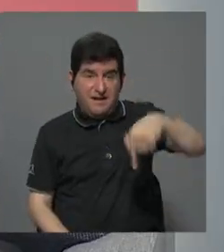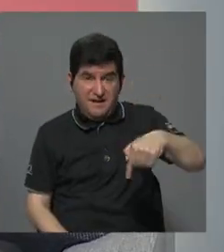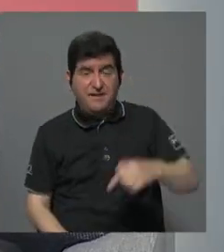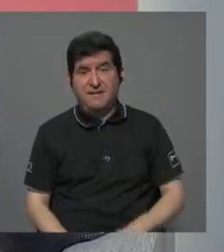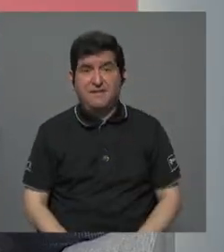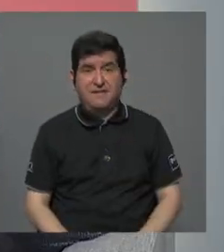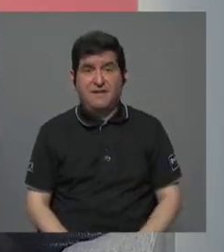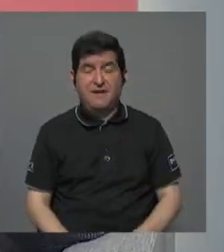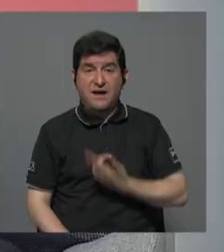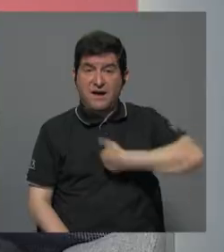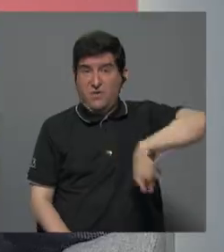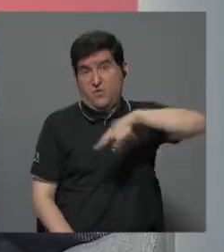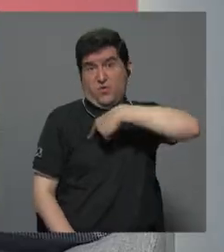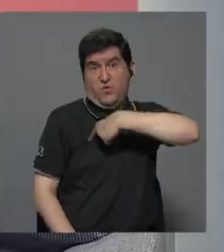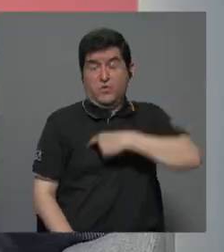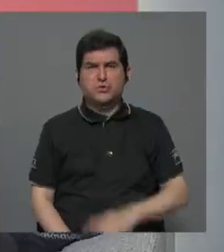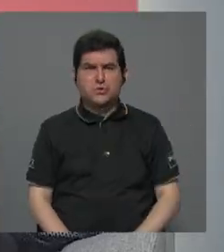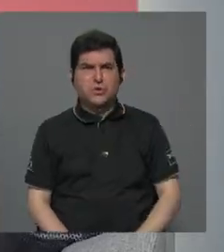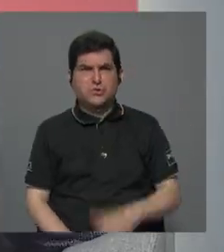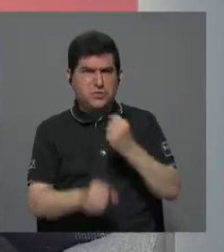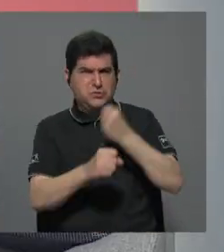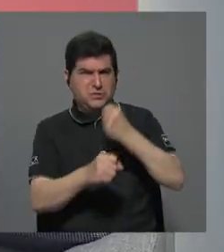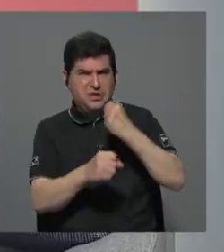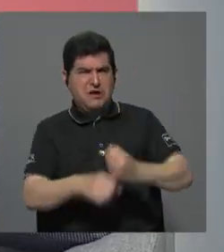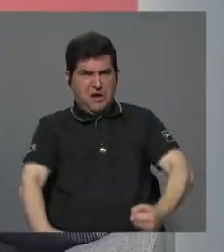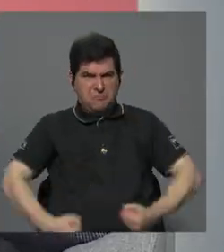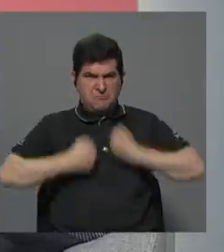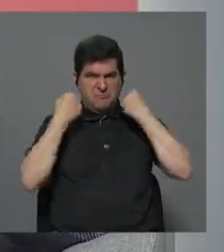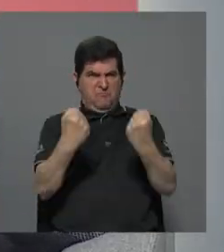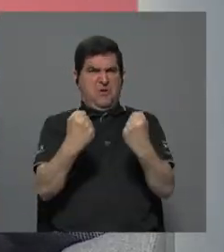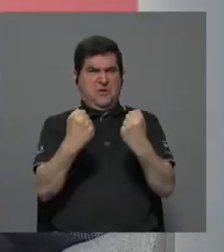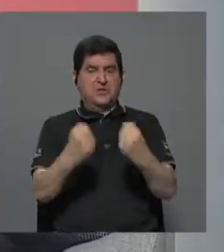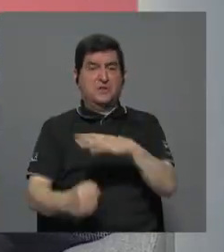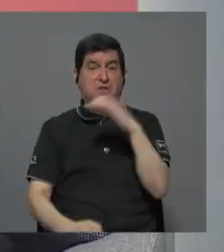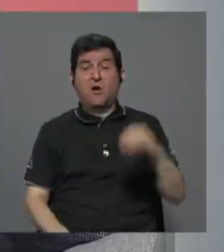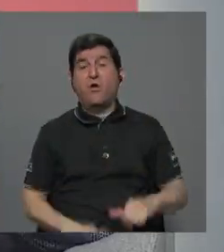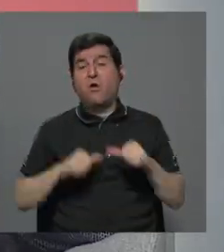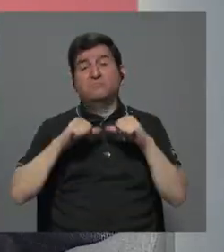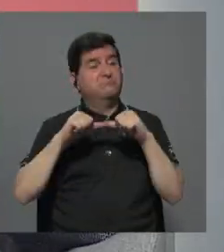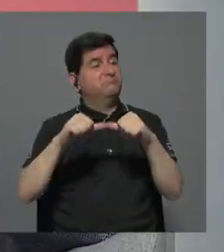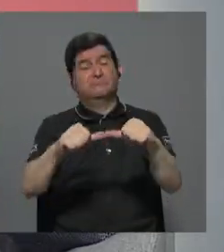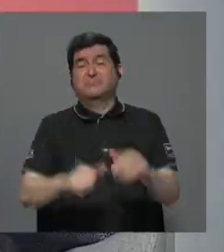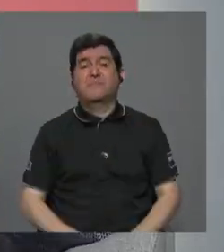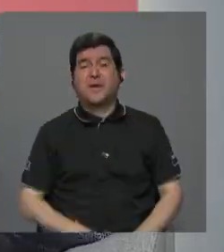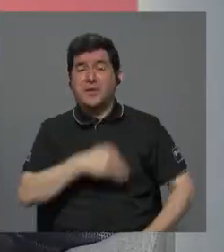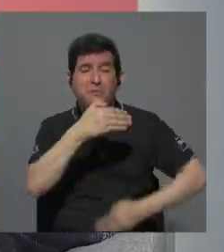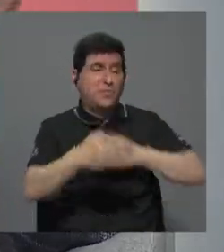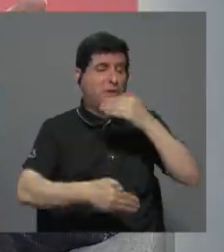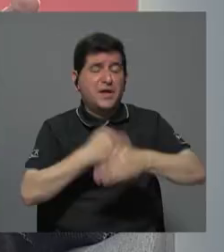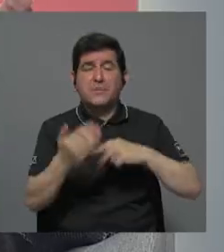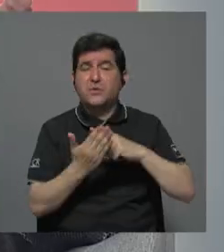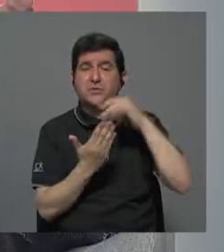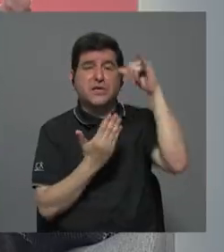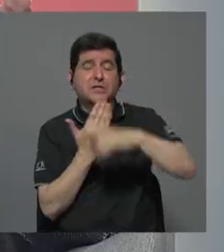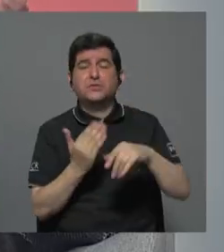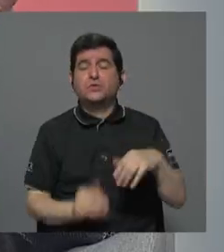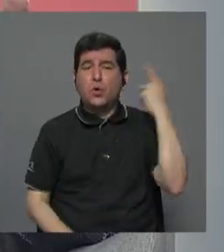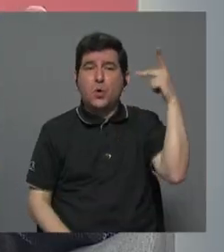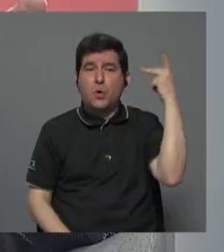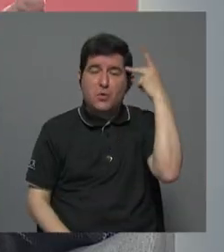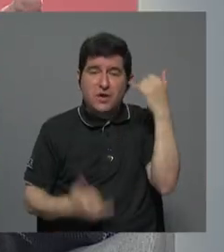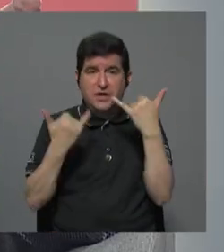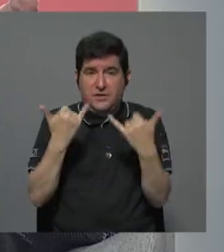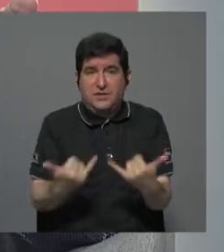nos ponemos las pilas y trabajamos fuerte y vamos a seguir porque la continuidad de los proyectos políticos que hay en